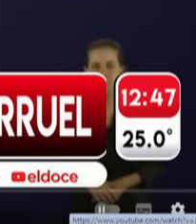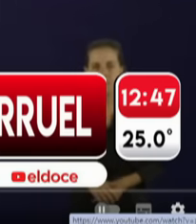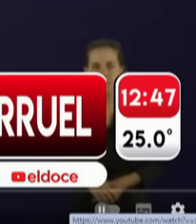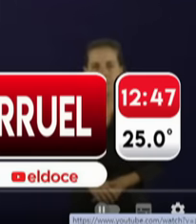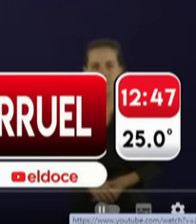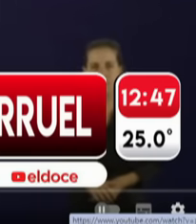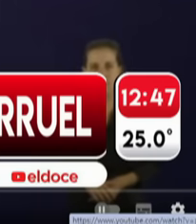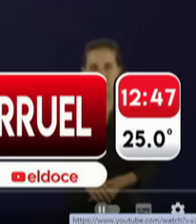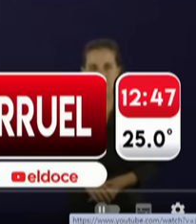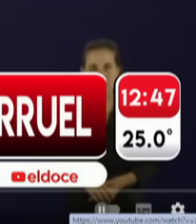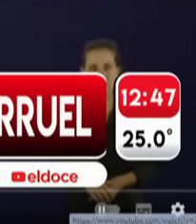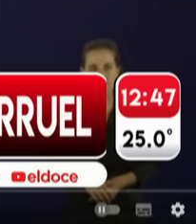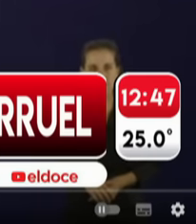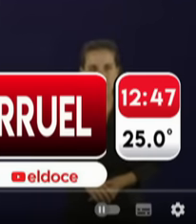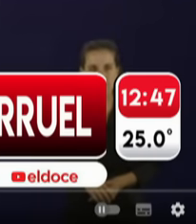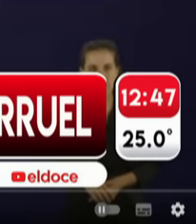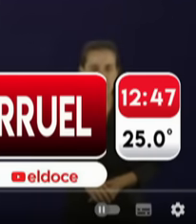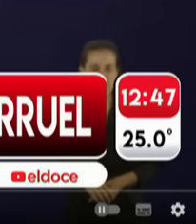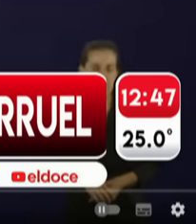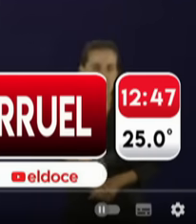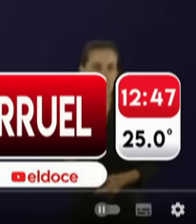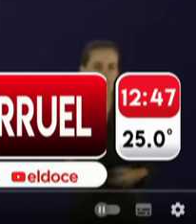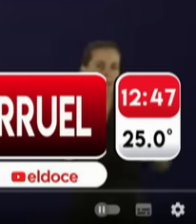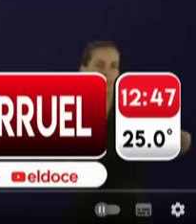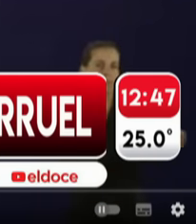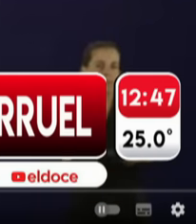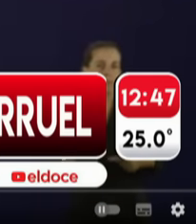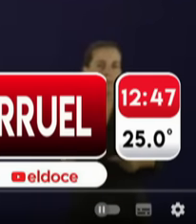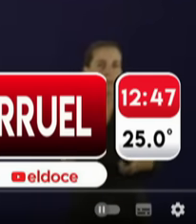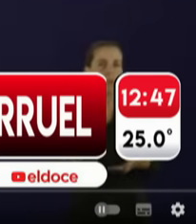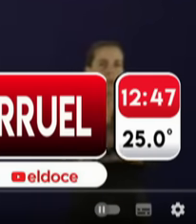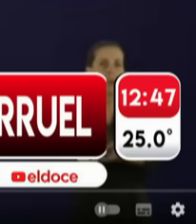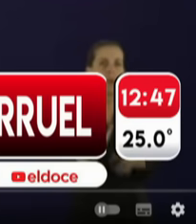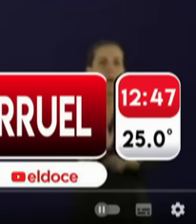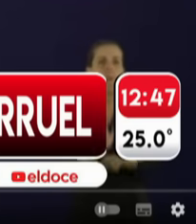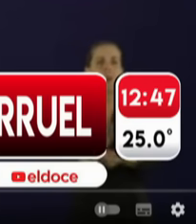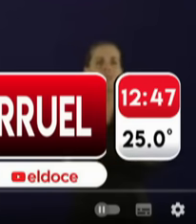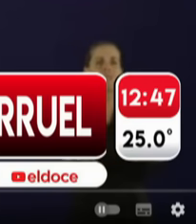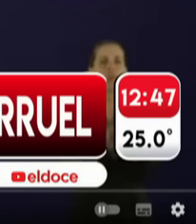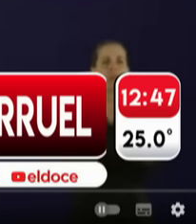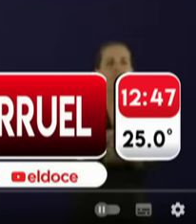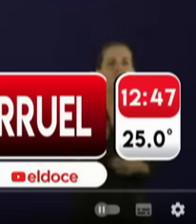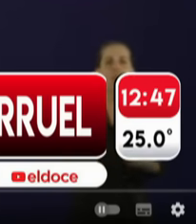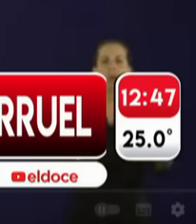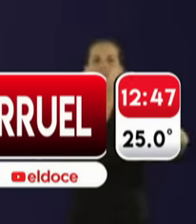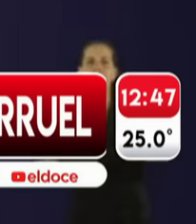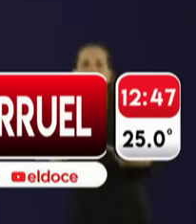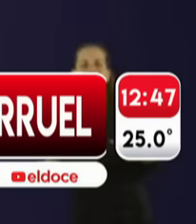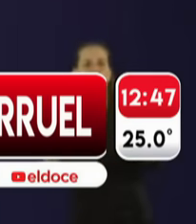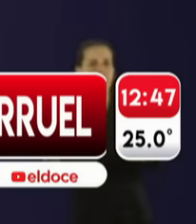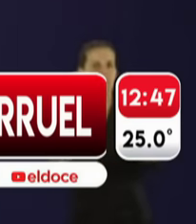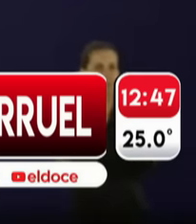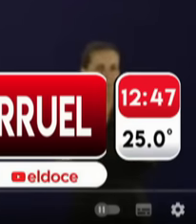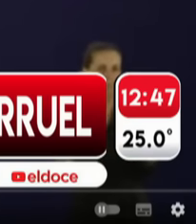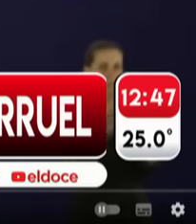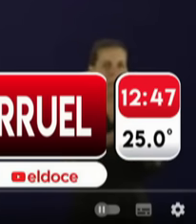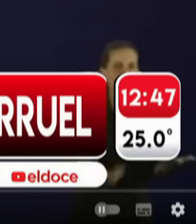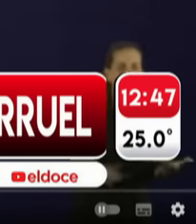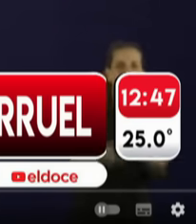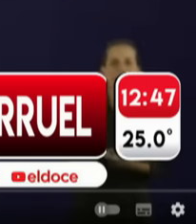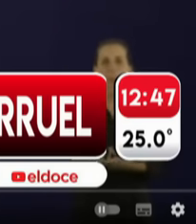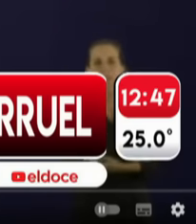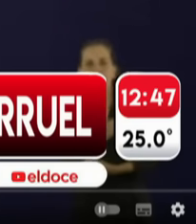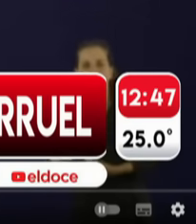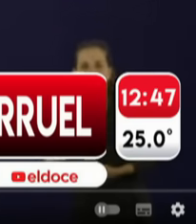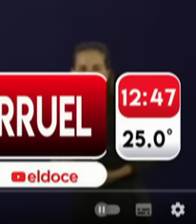que que que ver en una en algún enfrentamiento te repito pelea o interna con la vicepresidente de la nación muy por el